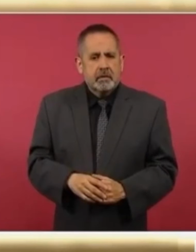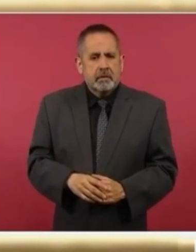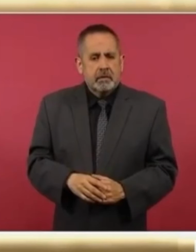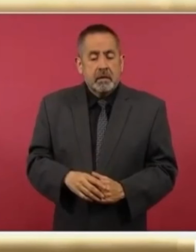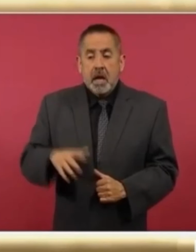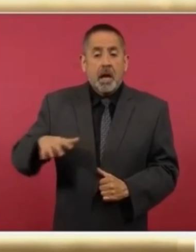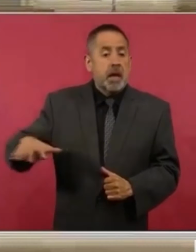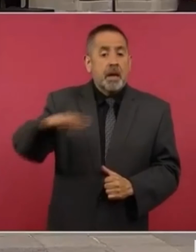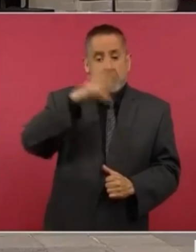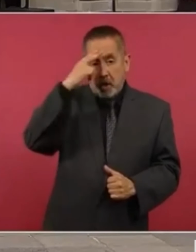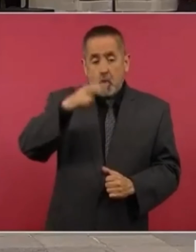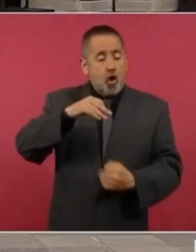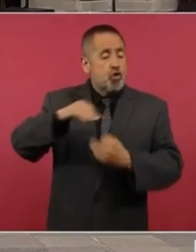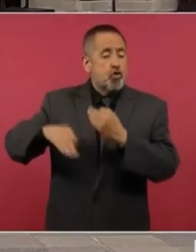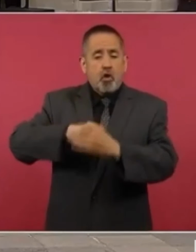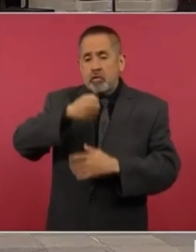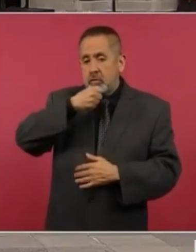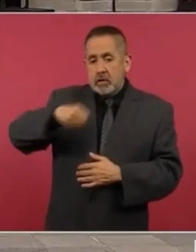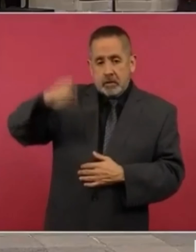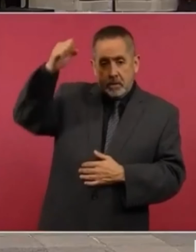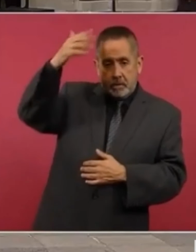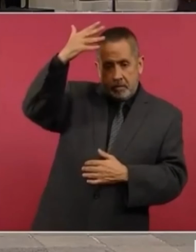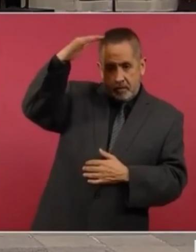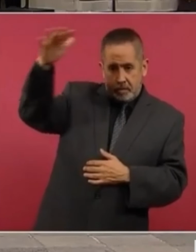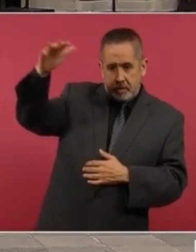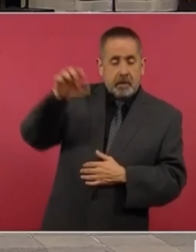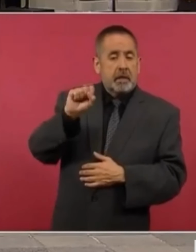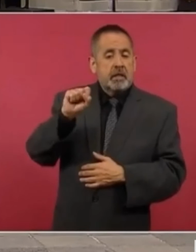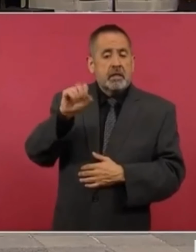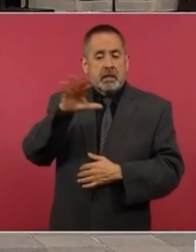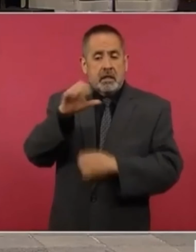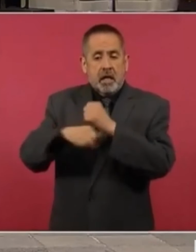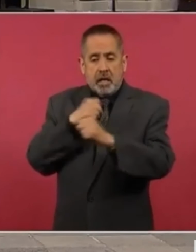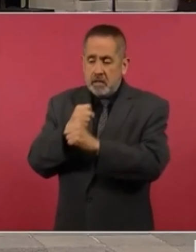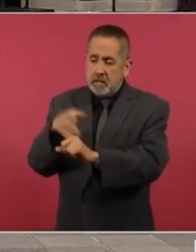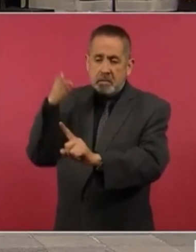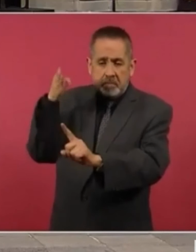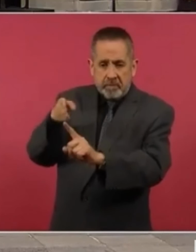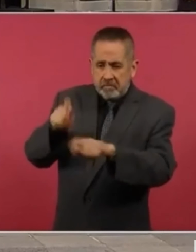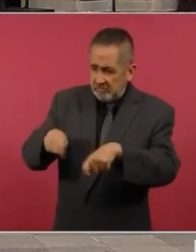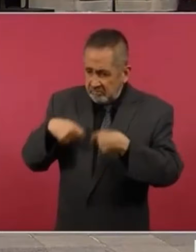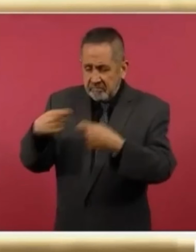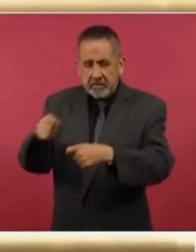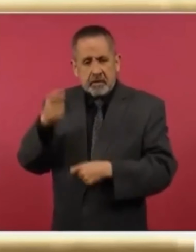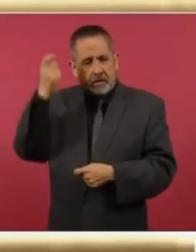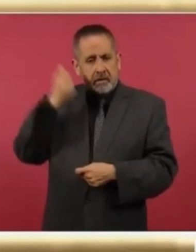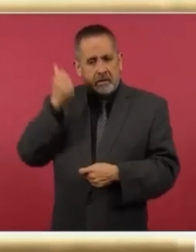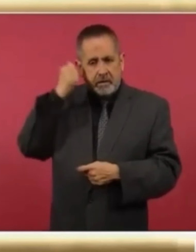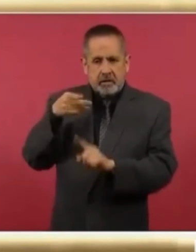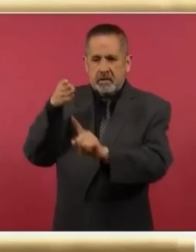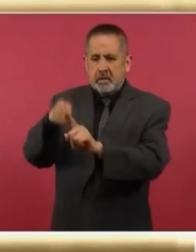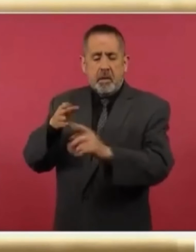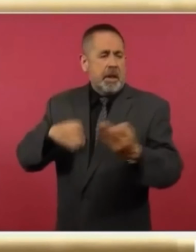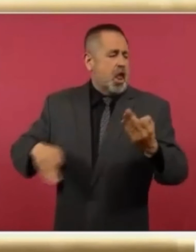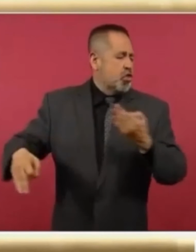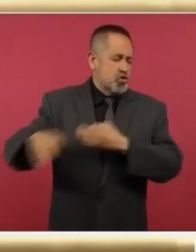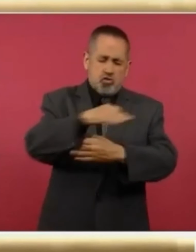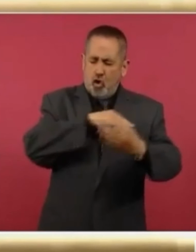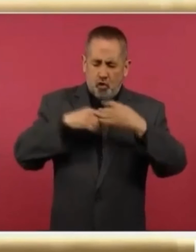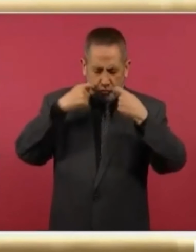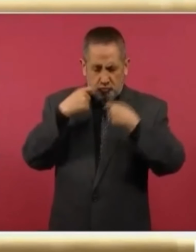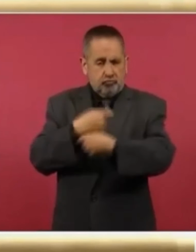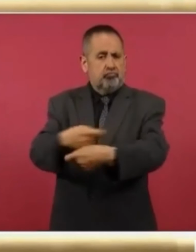Todos los adultos mayores de 65 años tienen una pensión, es universal,